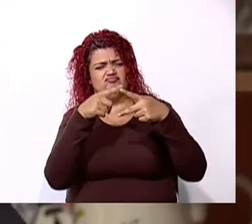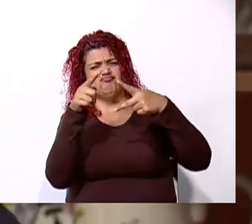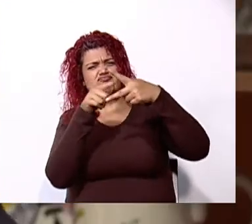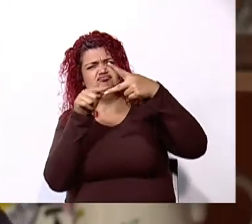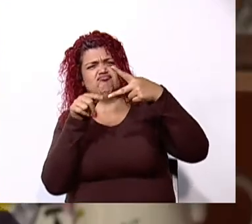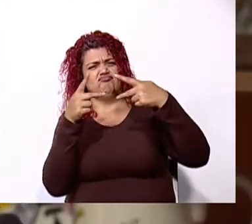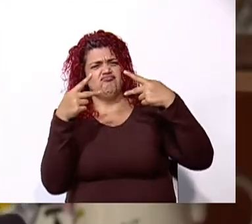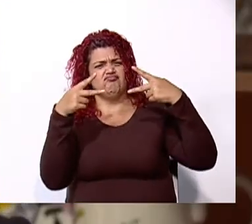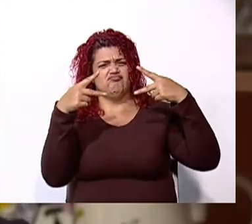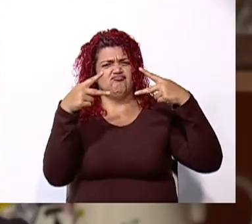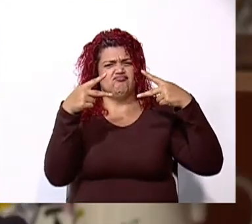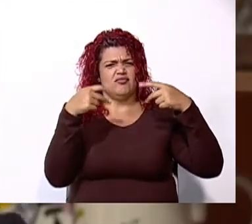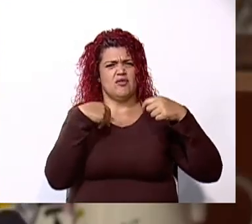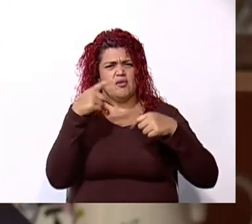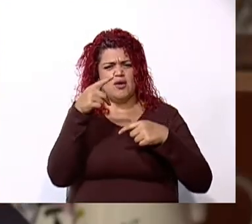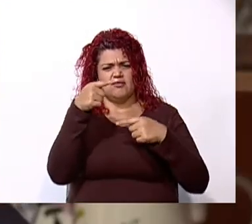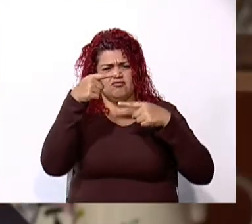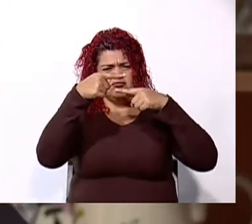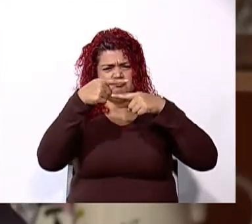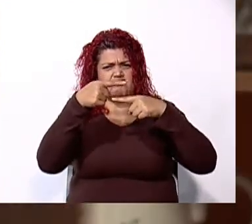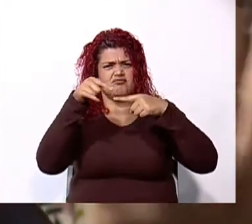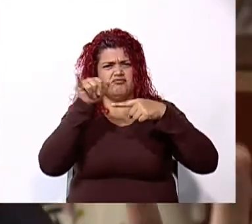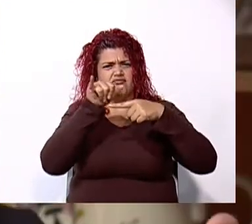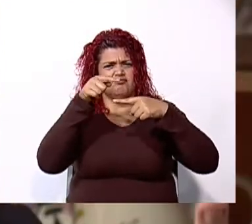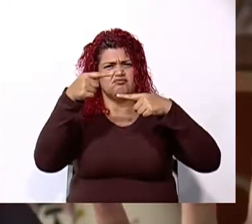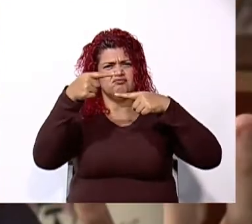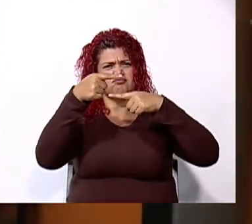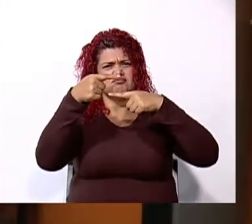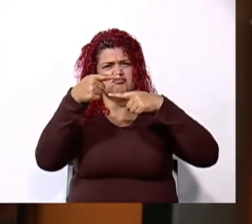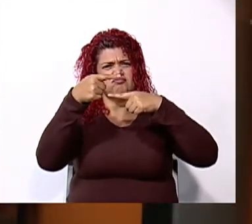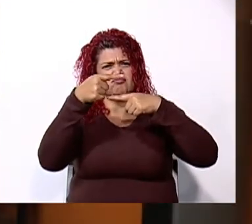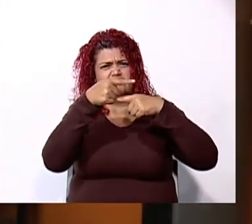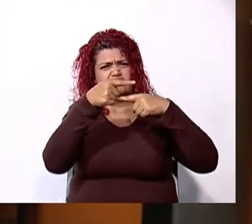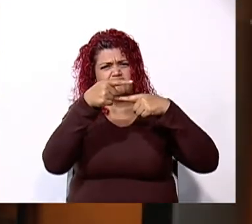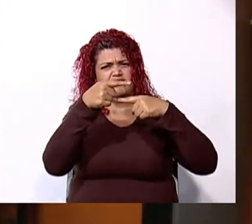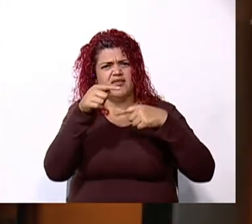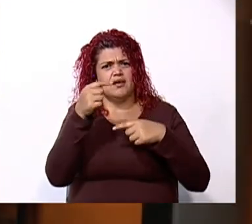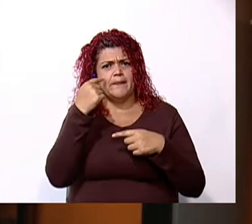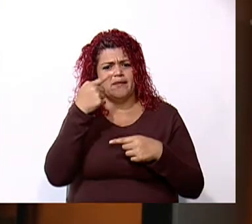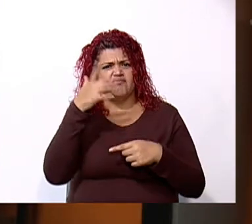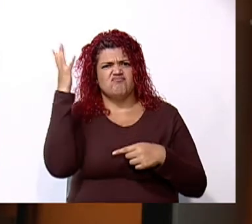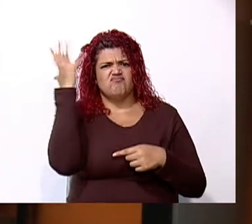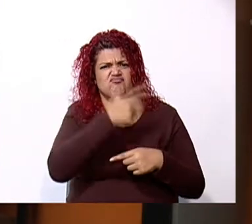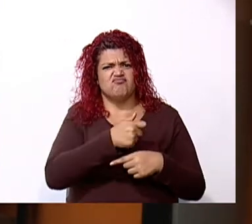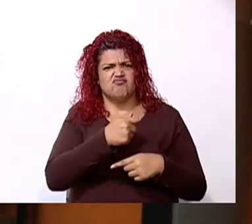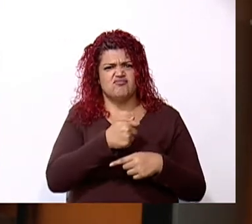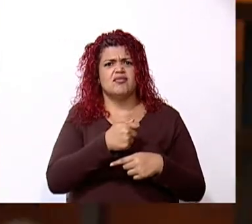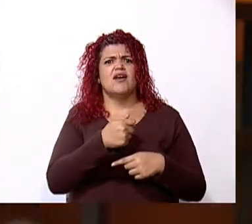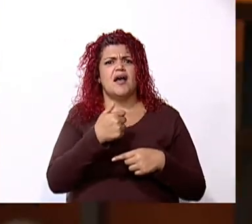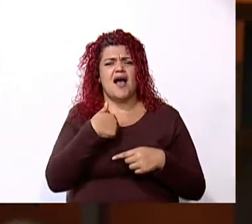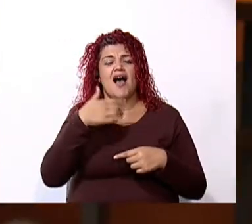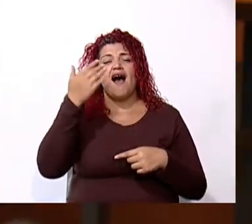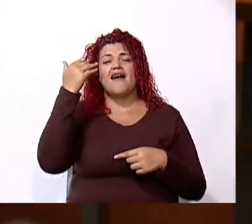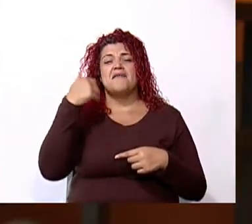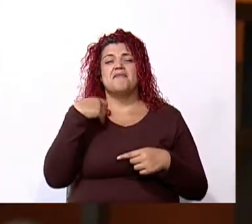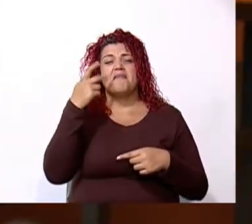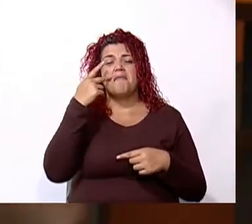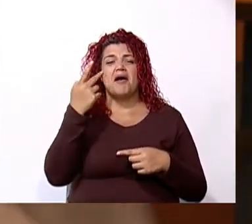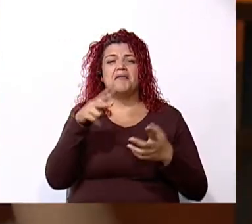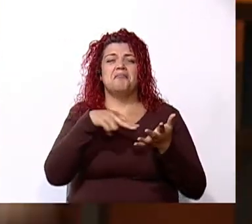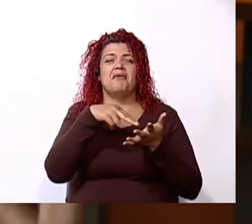símbolo, y si pongo mis dedos índices de esta forma, hacemos otra figura. Vean qué chiva, haciendo así bailando mis papás. Vean, vean.